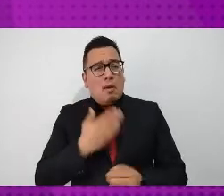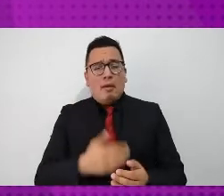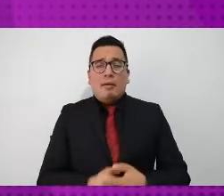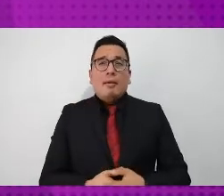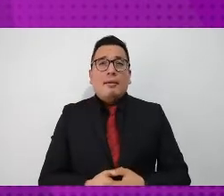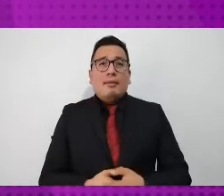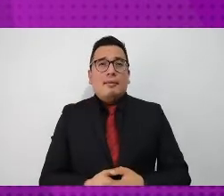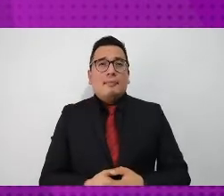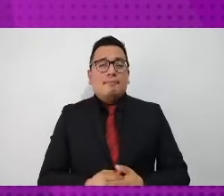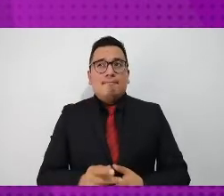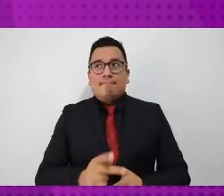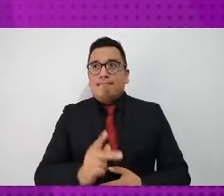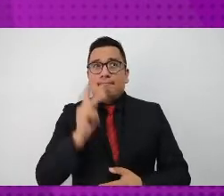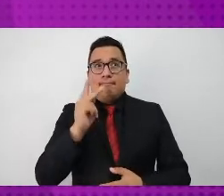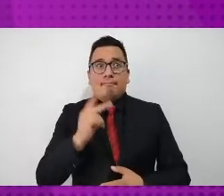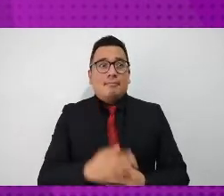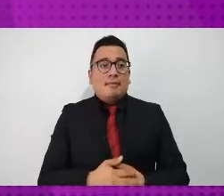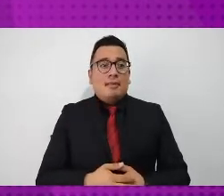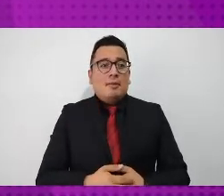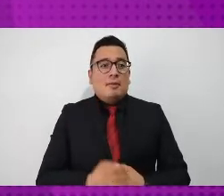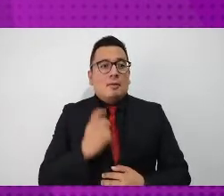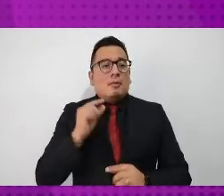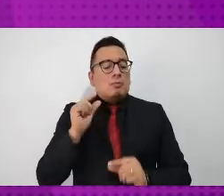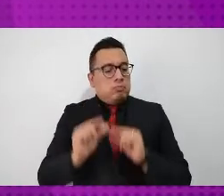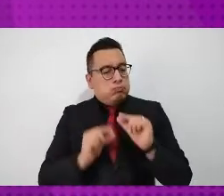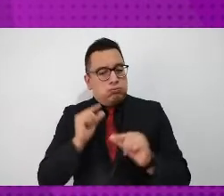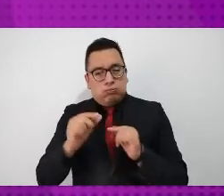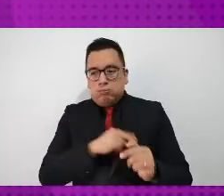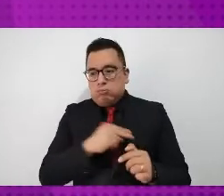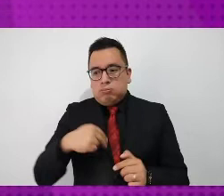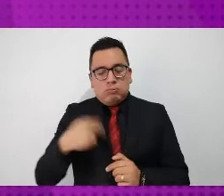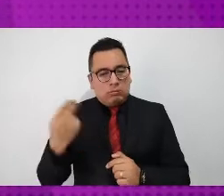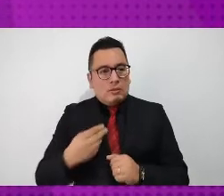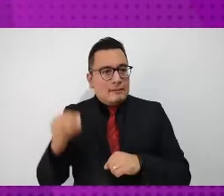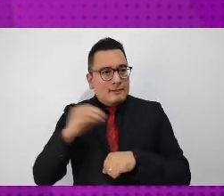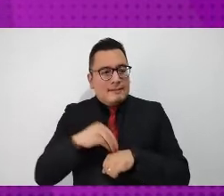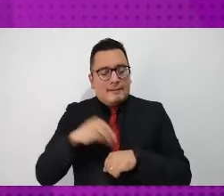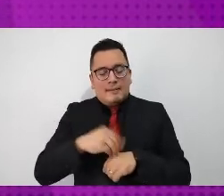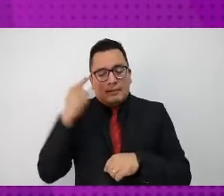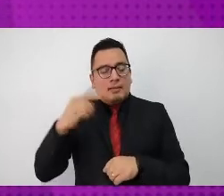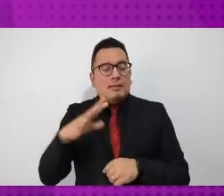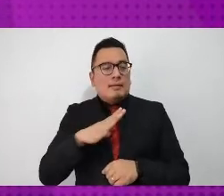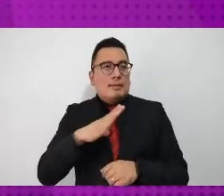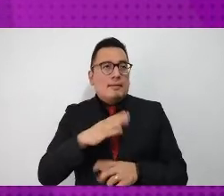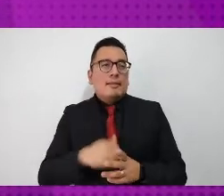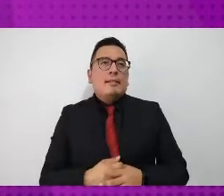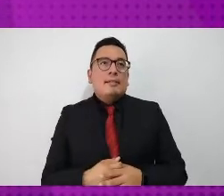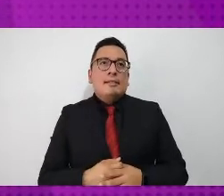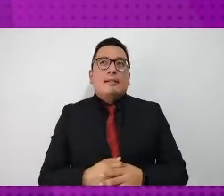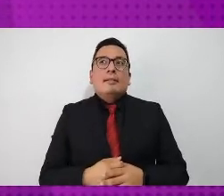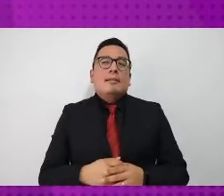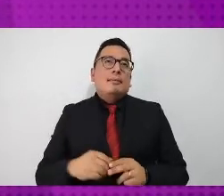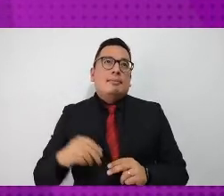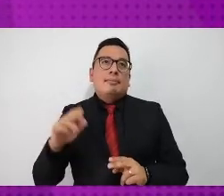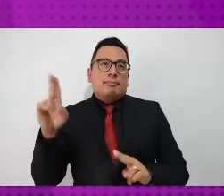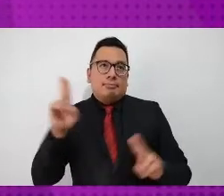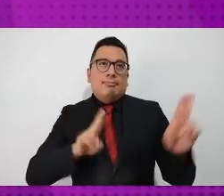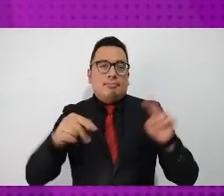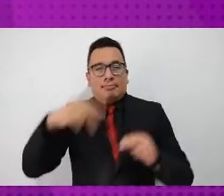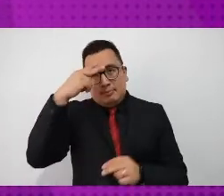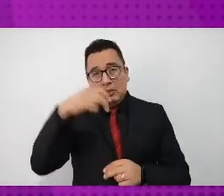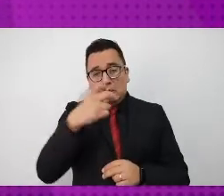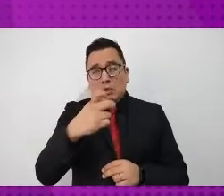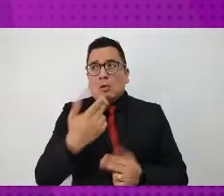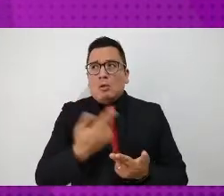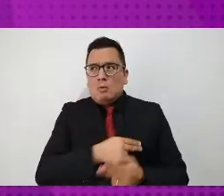pero en realidad es parte de los avances que tenemos que seguir dando en nuestra democracia mexicana y por eso uno